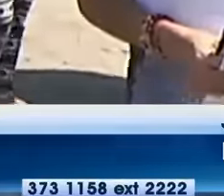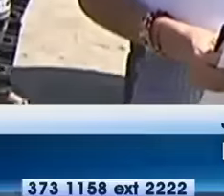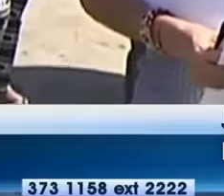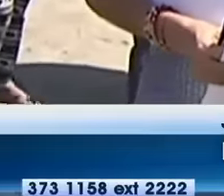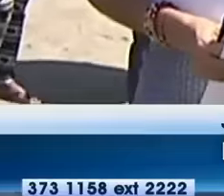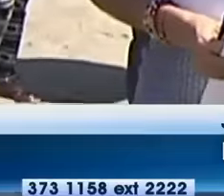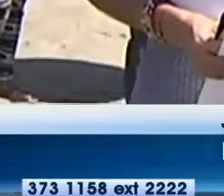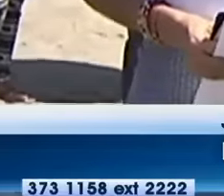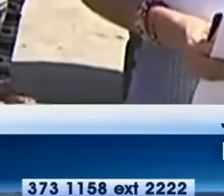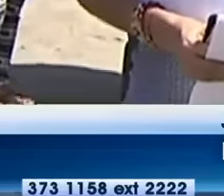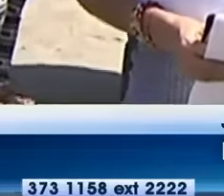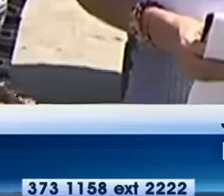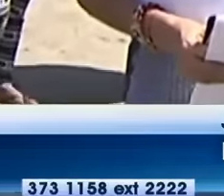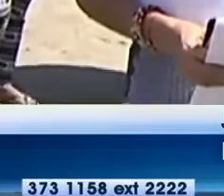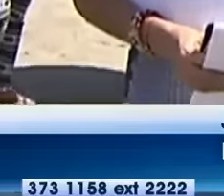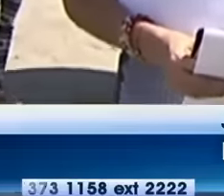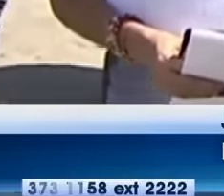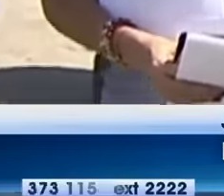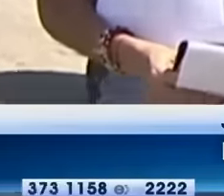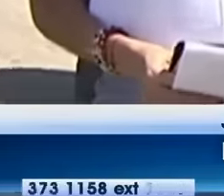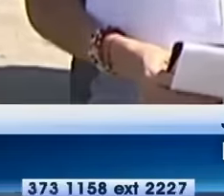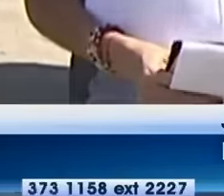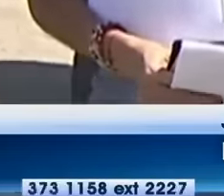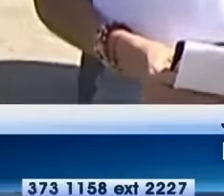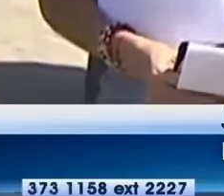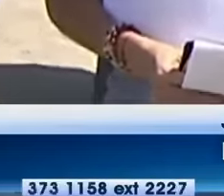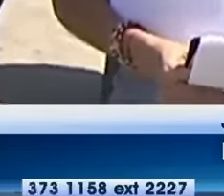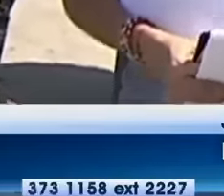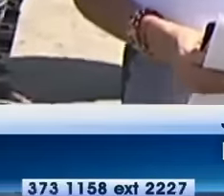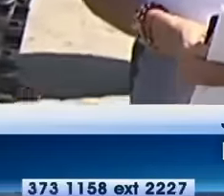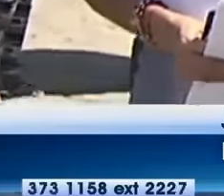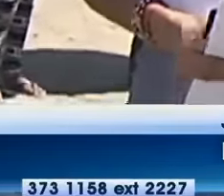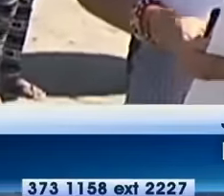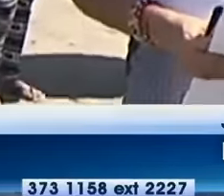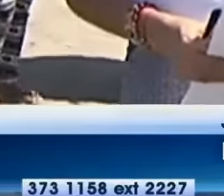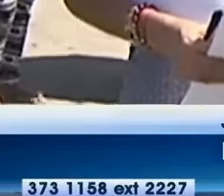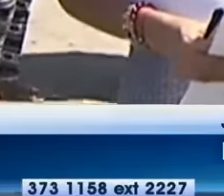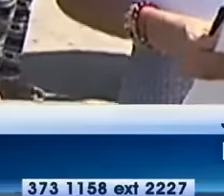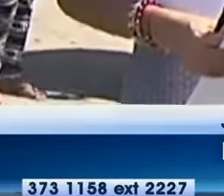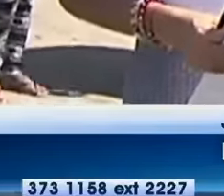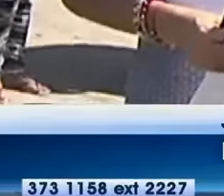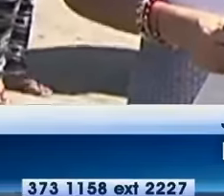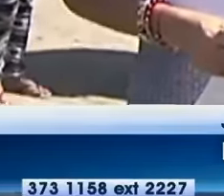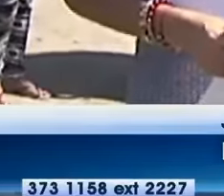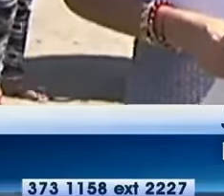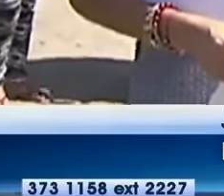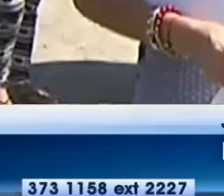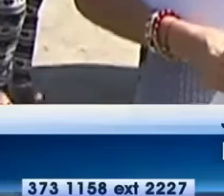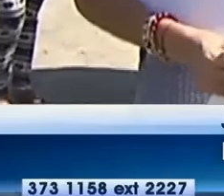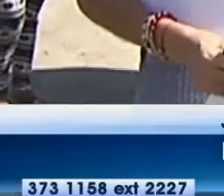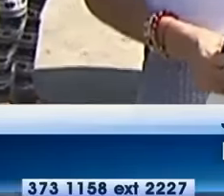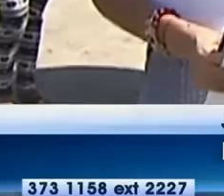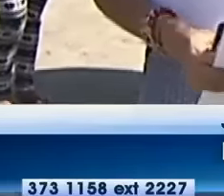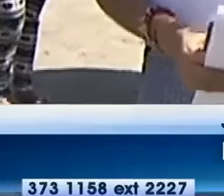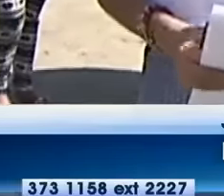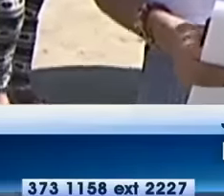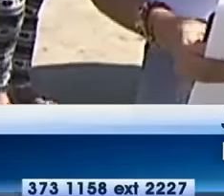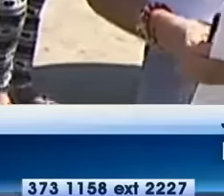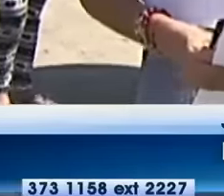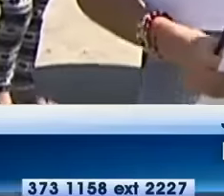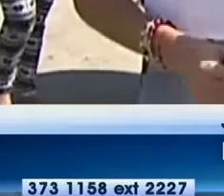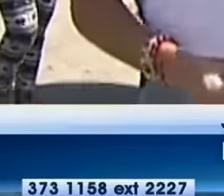nuestro llamado. ¿Qué es lo que está haciendo en estos momentos y cuál sería la solución para poder terminar con el problema de la basura en este